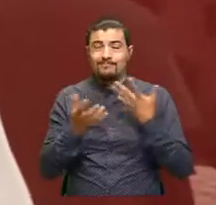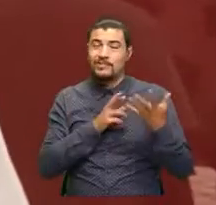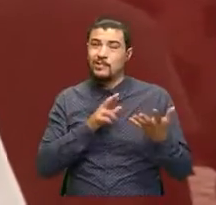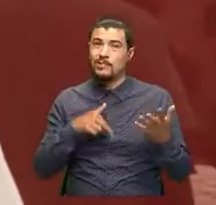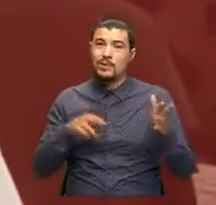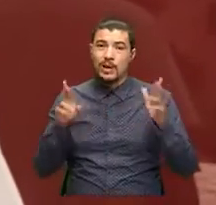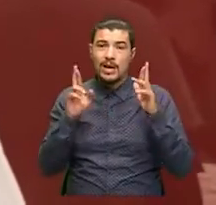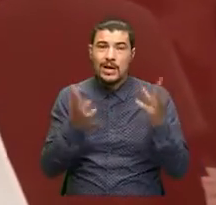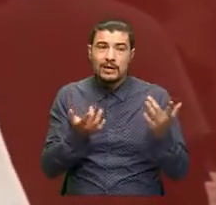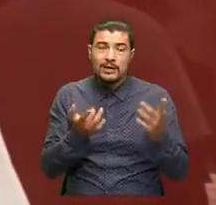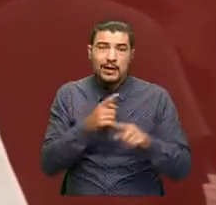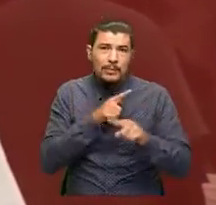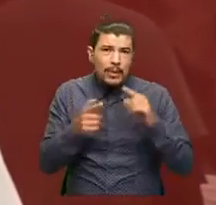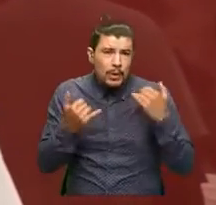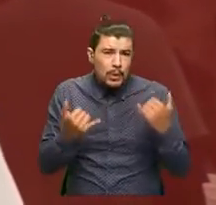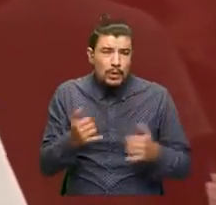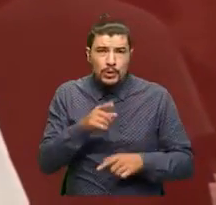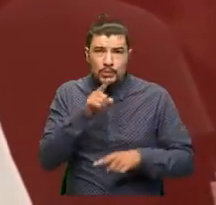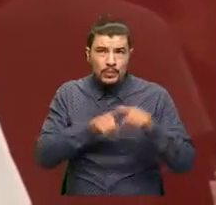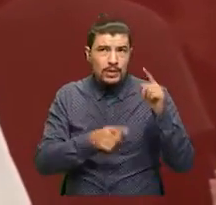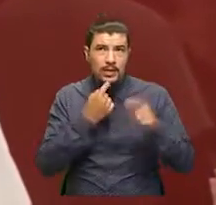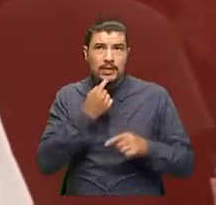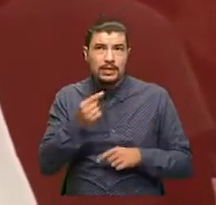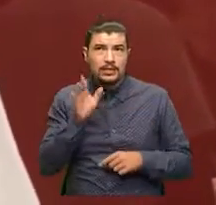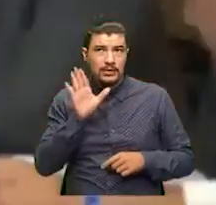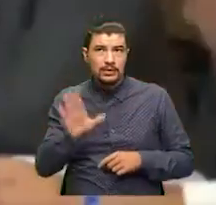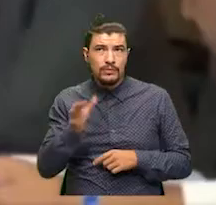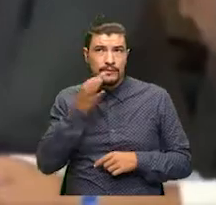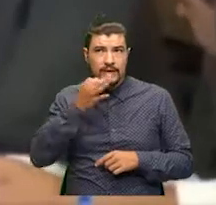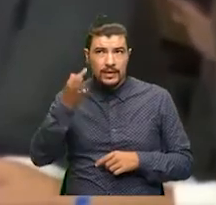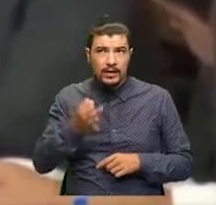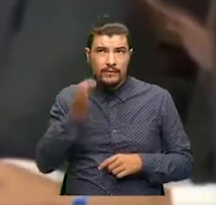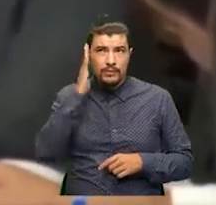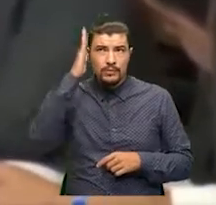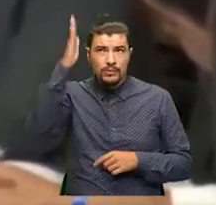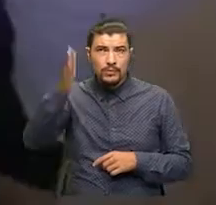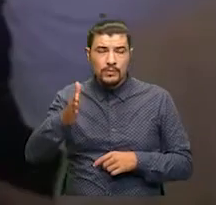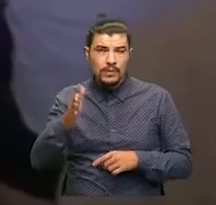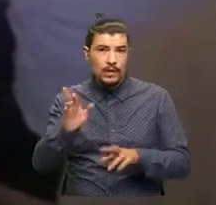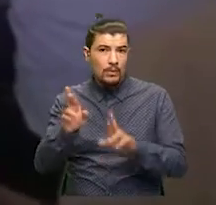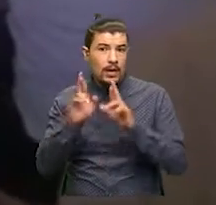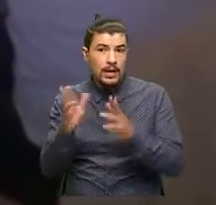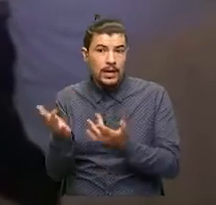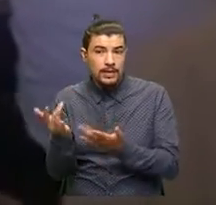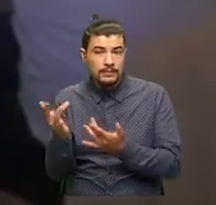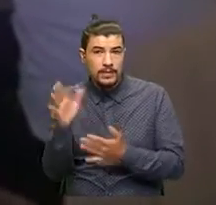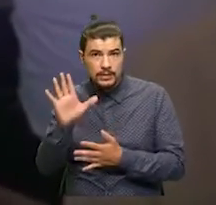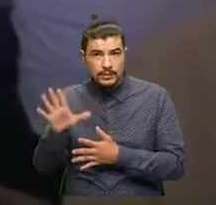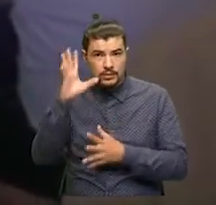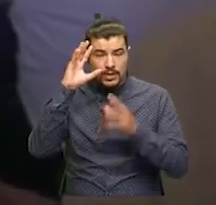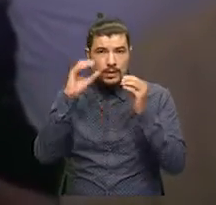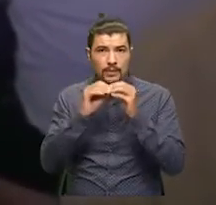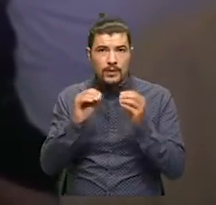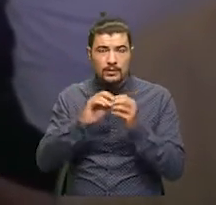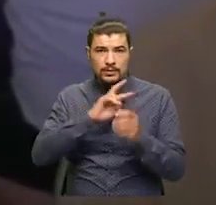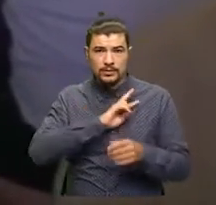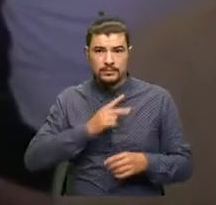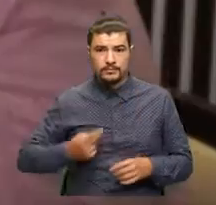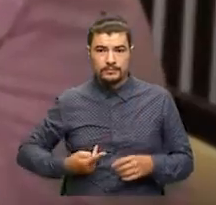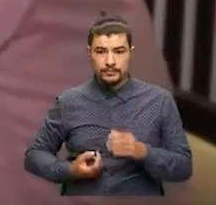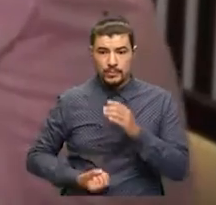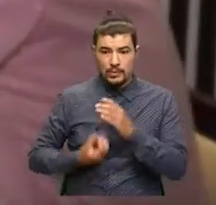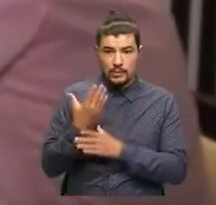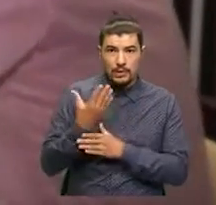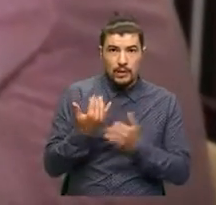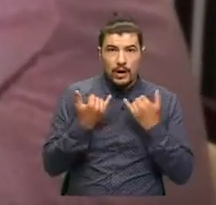esperanzas hoy no no podemos decir que esa va a ser una realidad y para ello esperan que en el empalme entre vicepresidente saliente y entrante